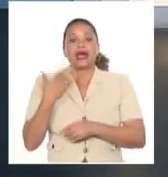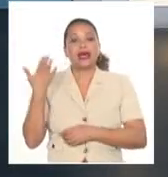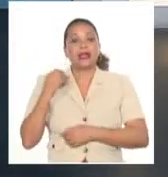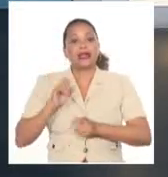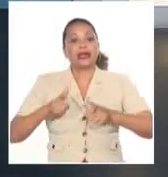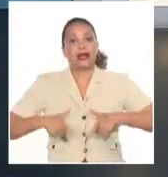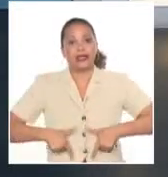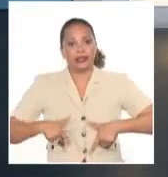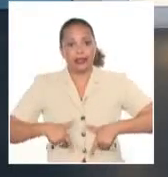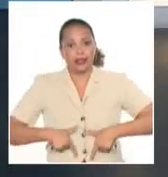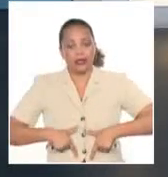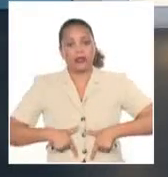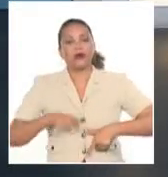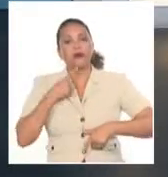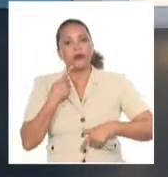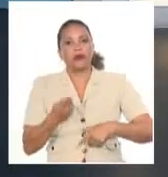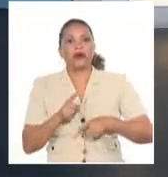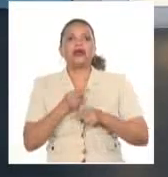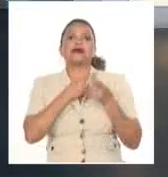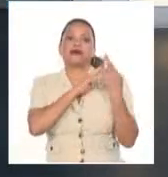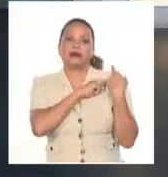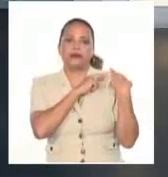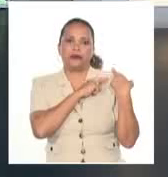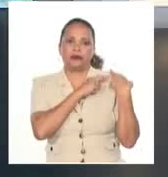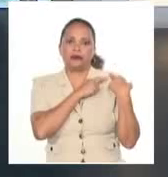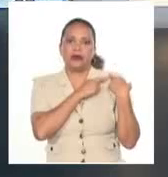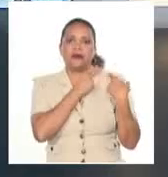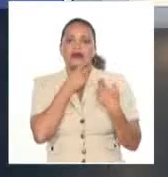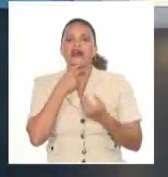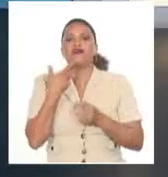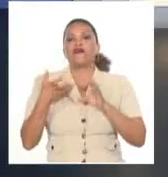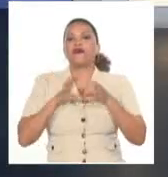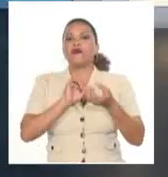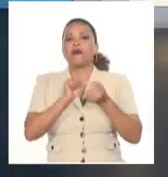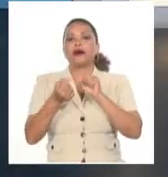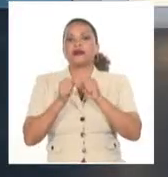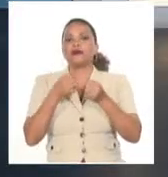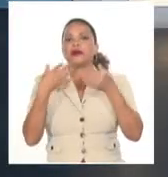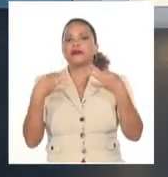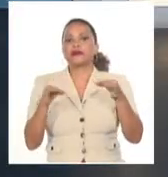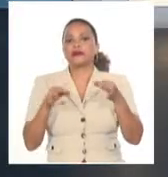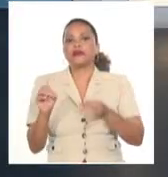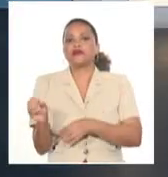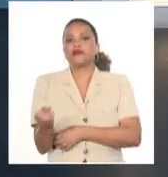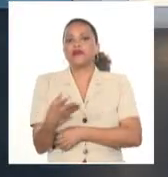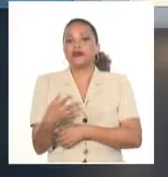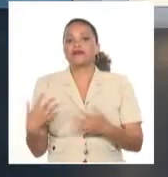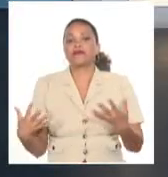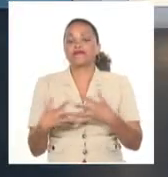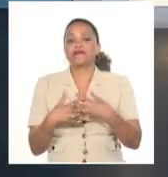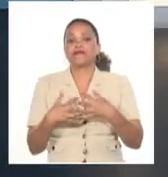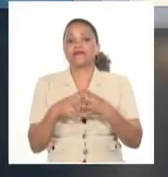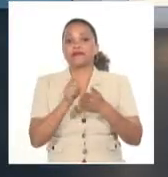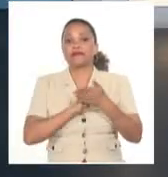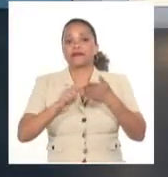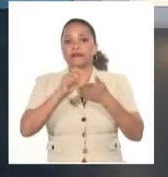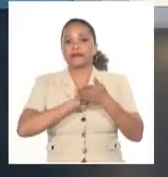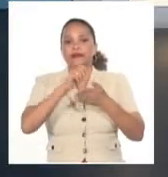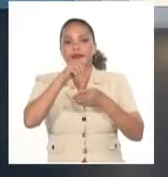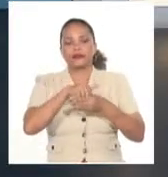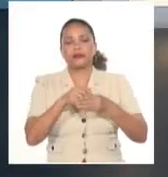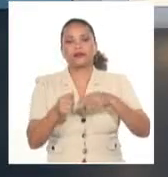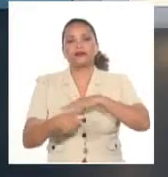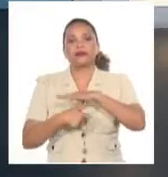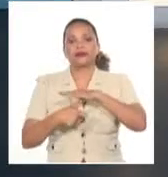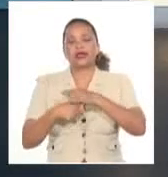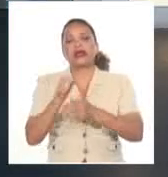González Urrutia por su responsabilidad en la manipulación de documentos relacionados con los recientes comicios presidenciales